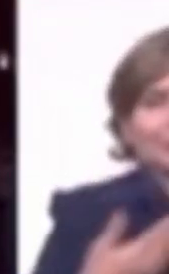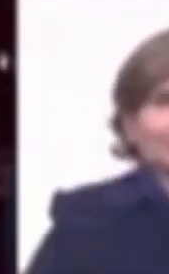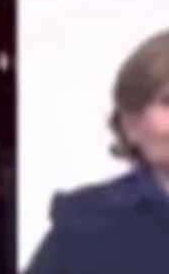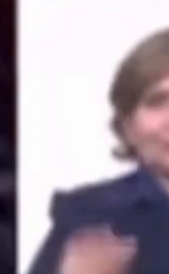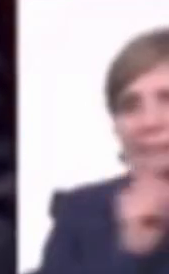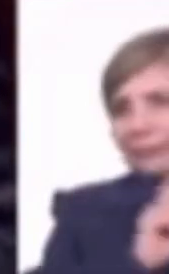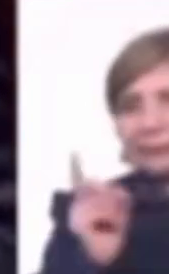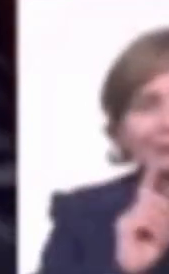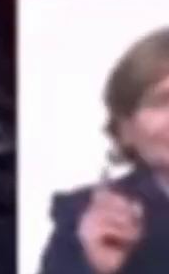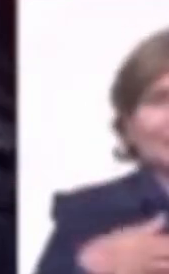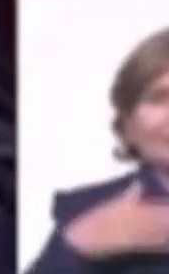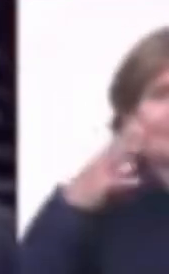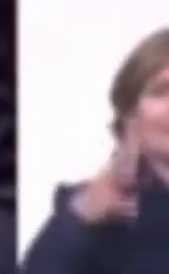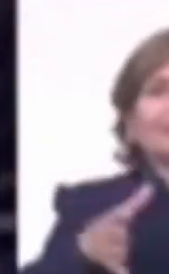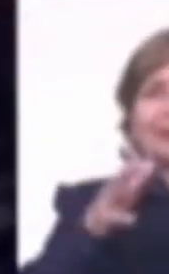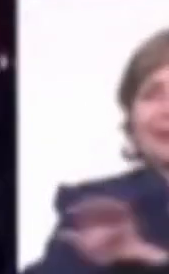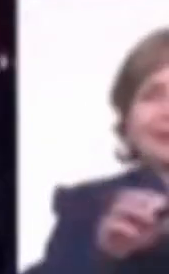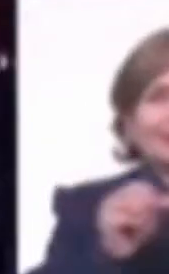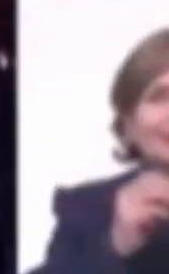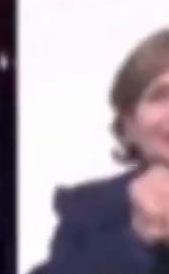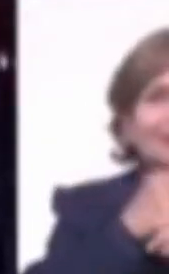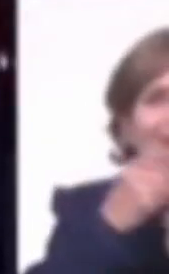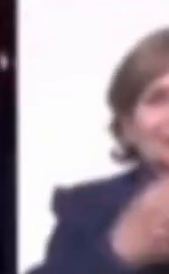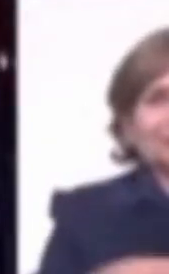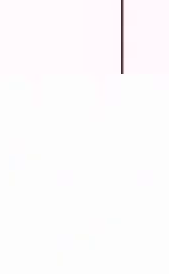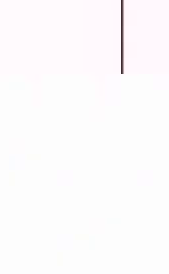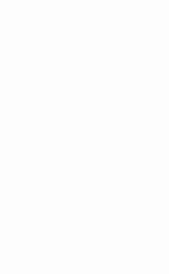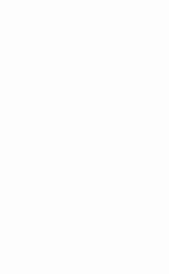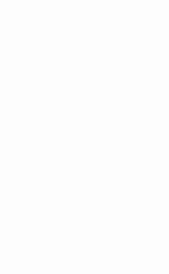no vamos a dejar de ejecutar un presupuesto porque